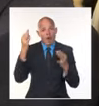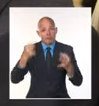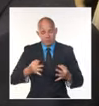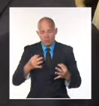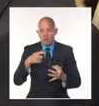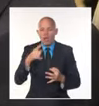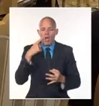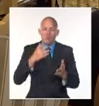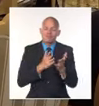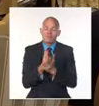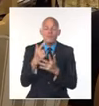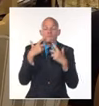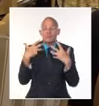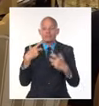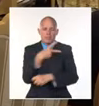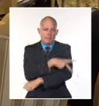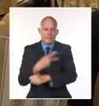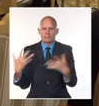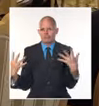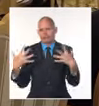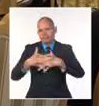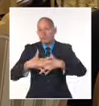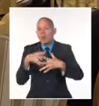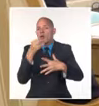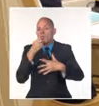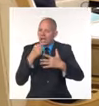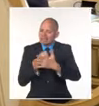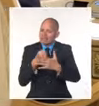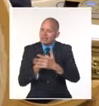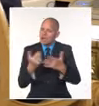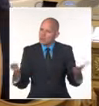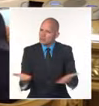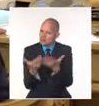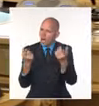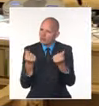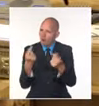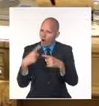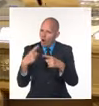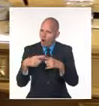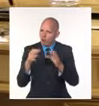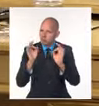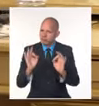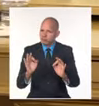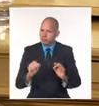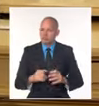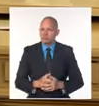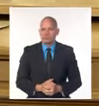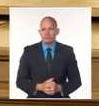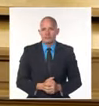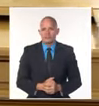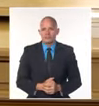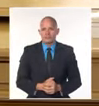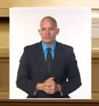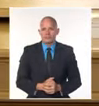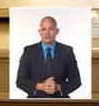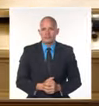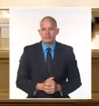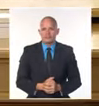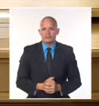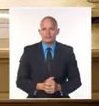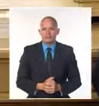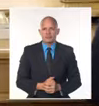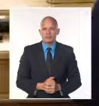la integración la vía para seguir impulsando el desarrollo económico sostenible de los Estados miembros. Desde